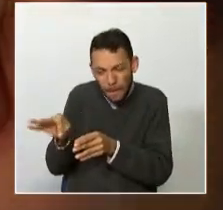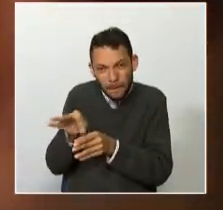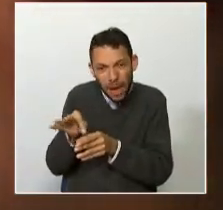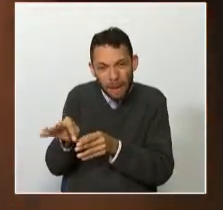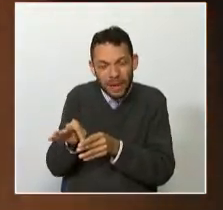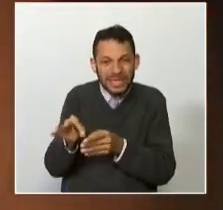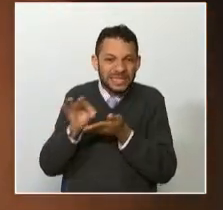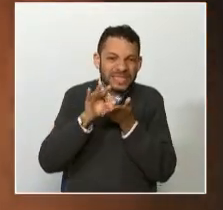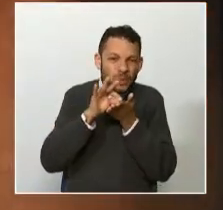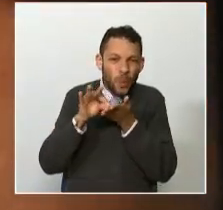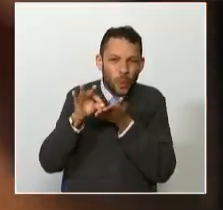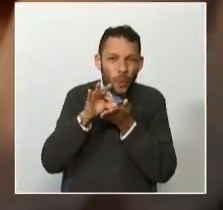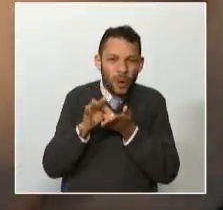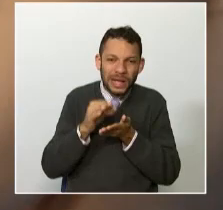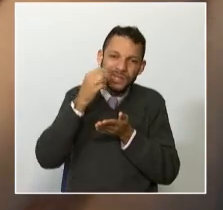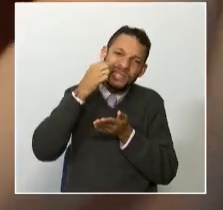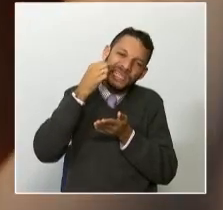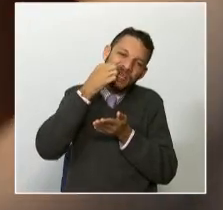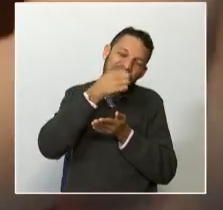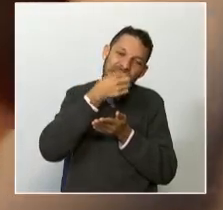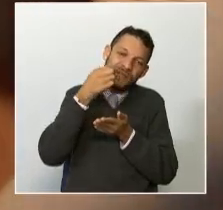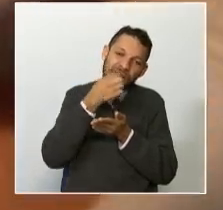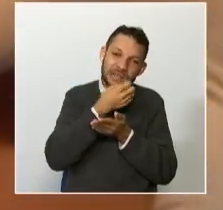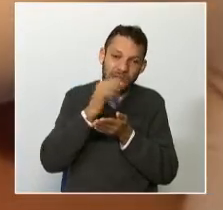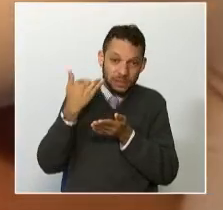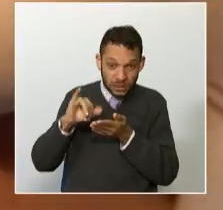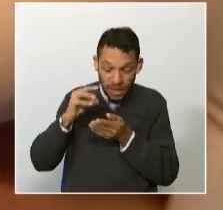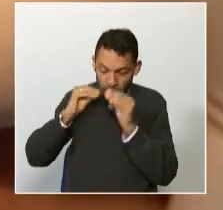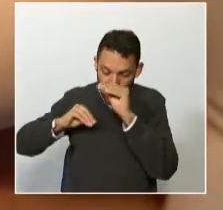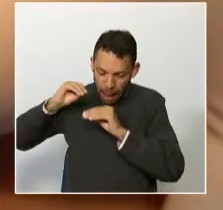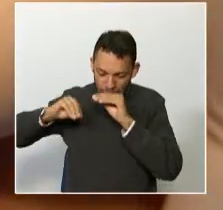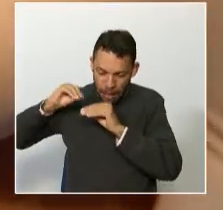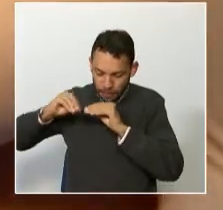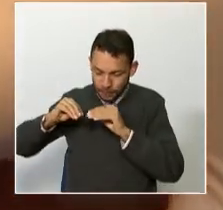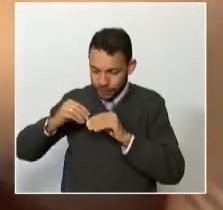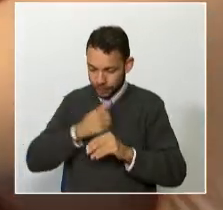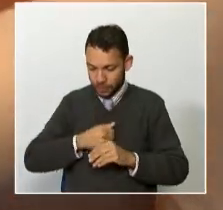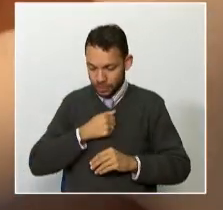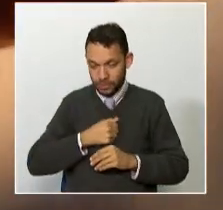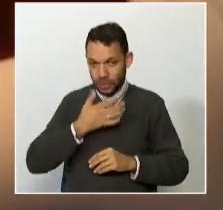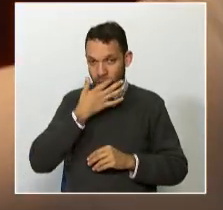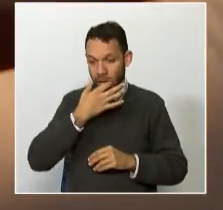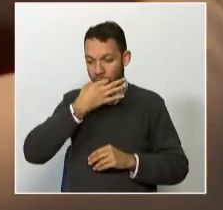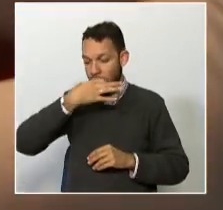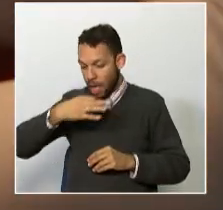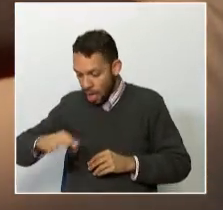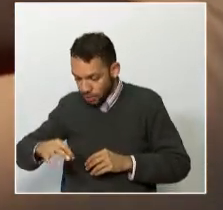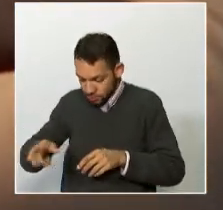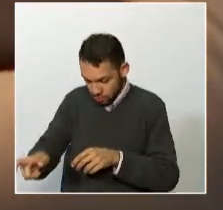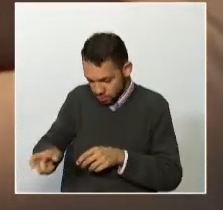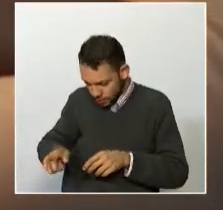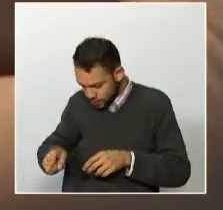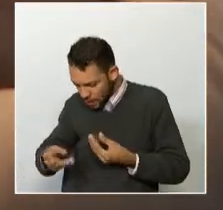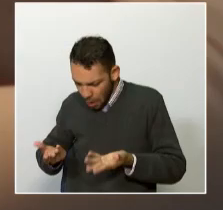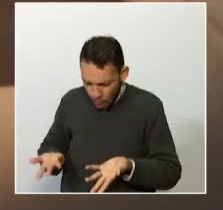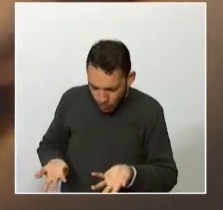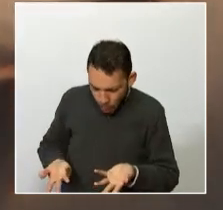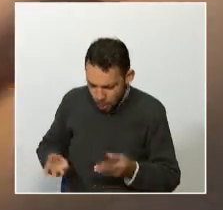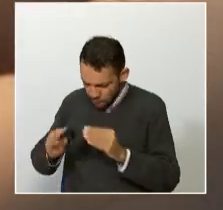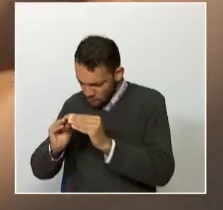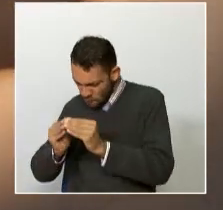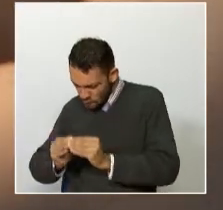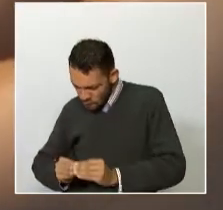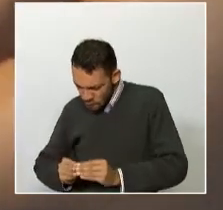durante varias veces en varios programas. Saca la lengua. Revisamos la lengua, la textura,